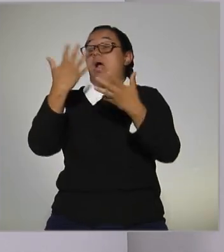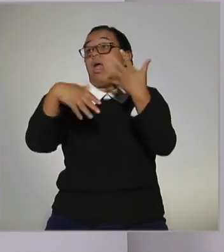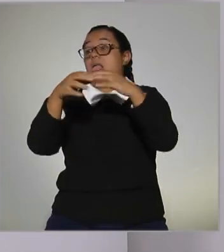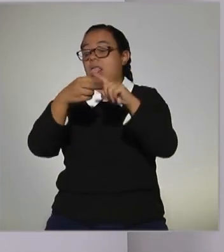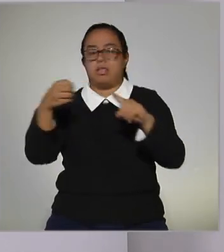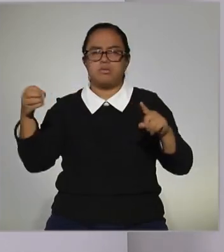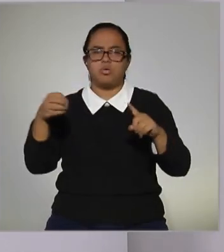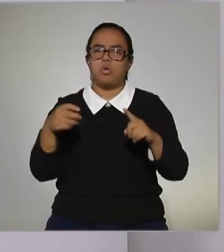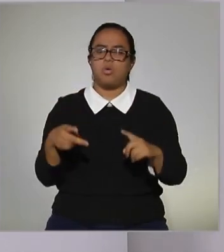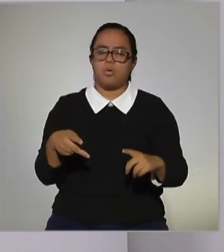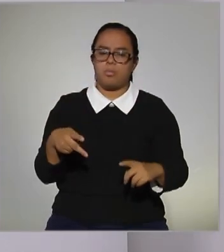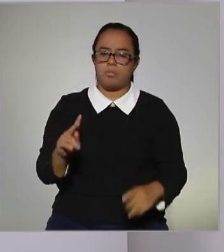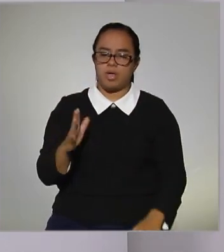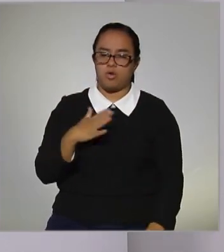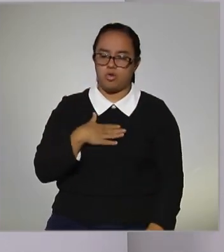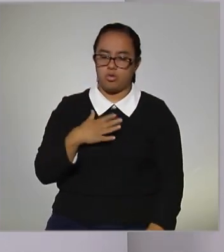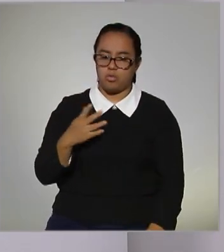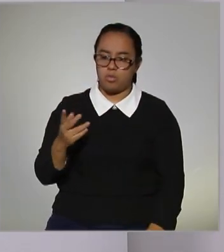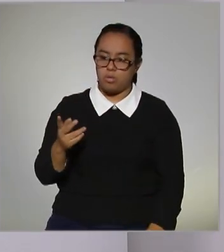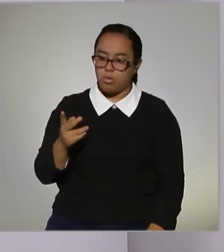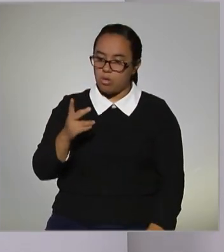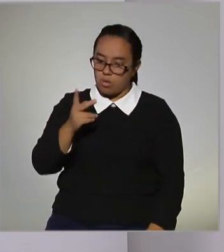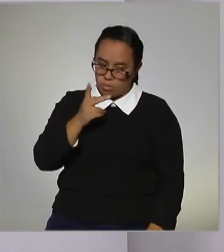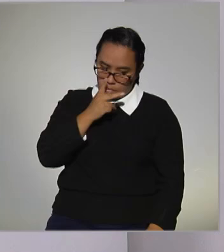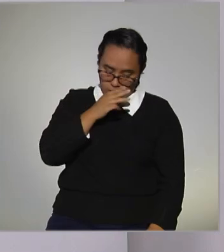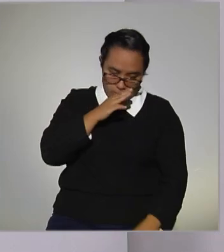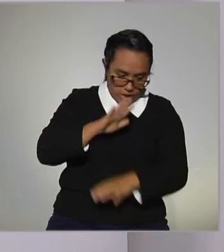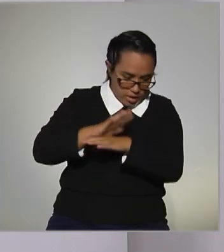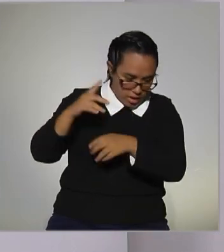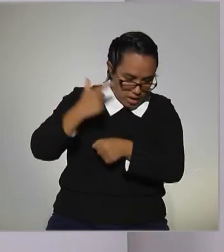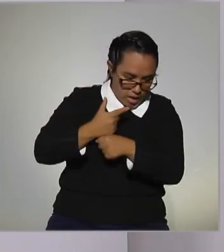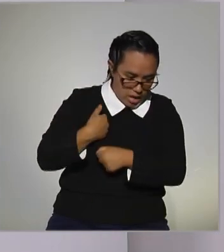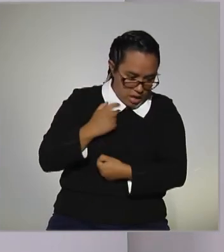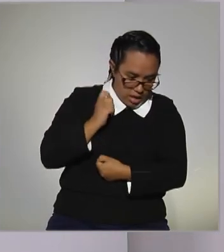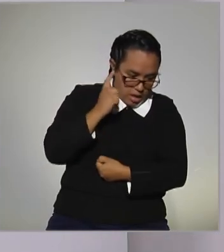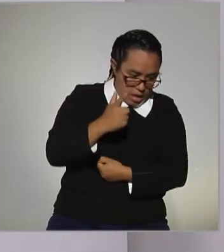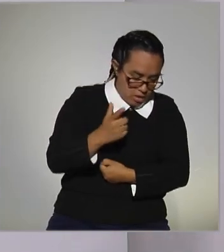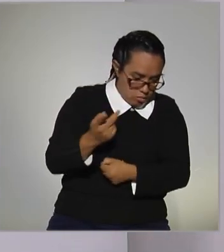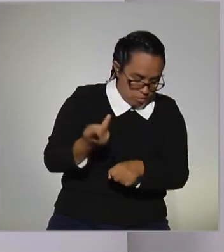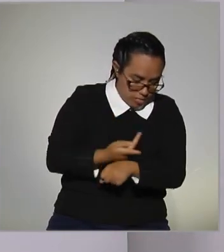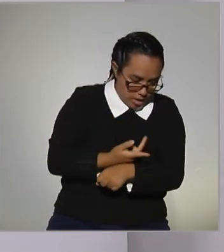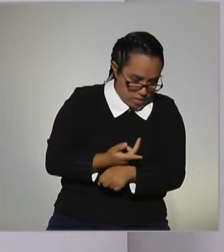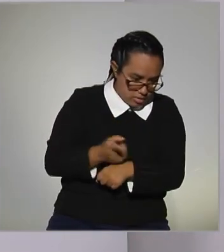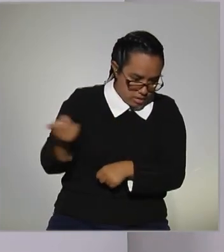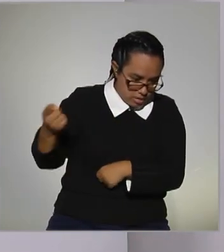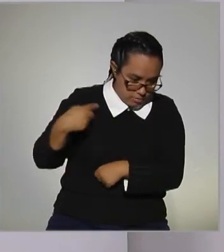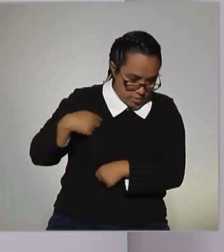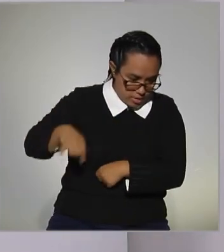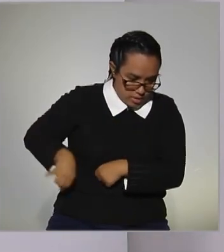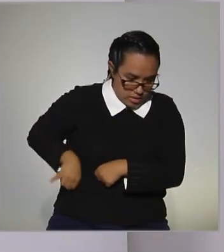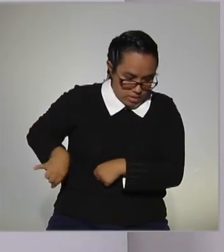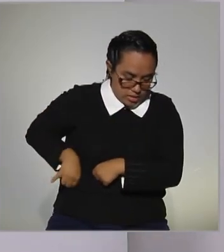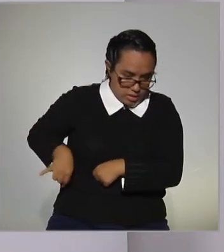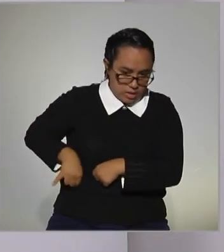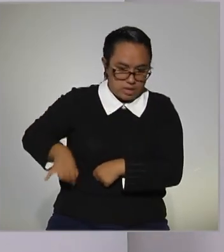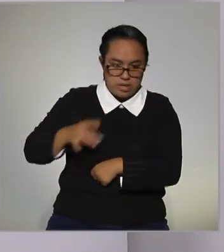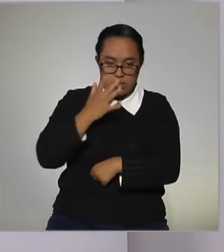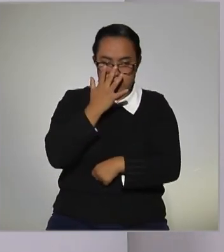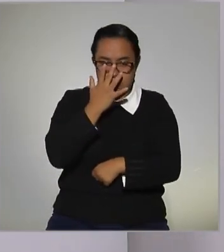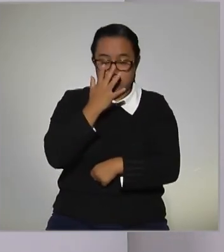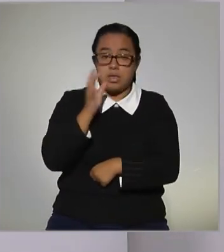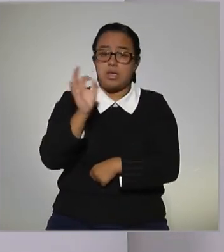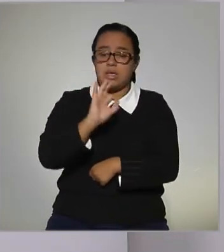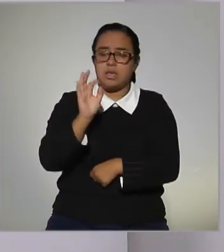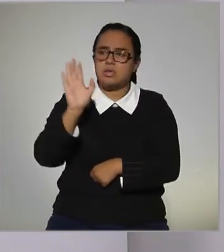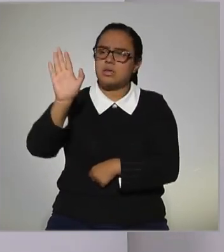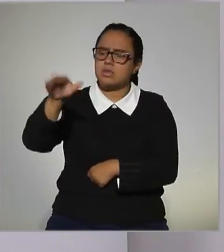ya sembraste la semilla de decir, mi papá ya se dio cuenta de que algo está pasando, ¿no? Tiene interés. Y en algún momento va a poder